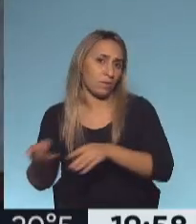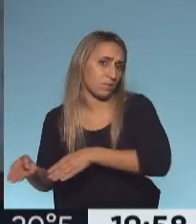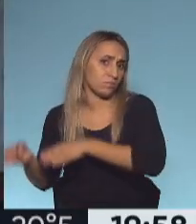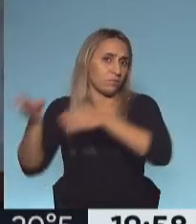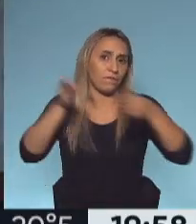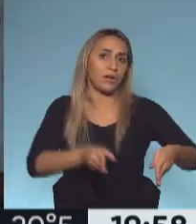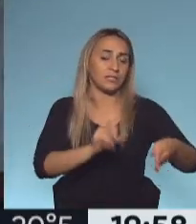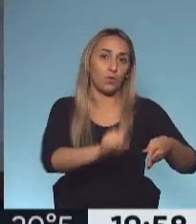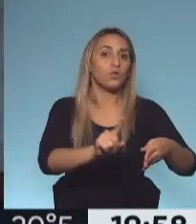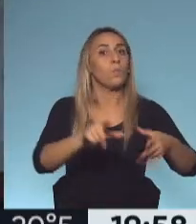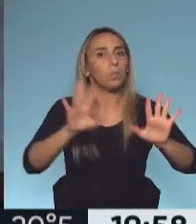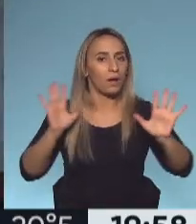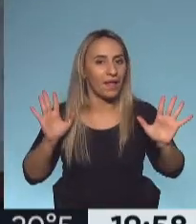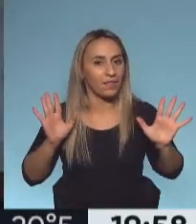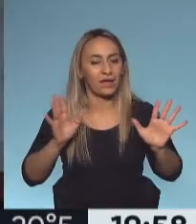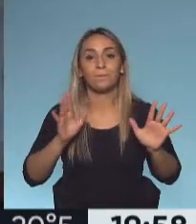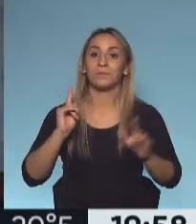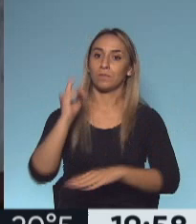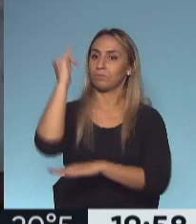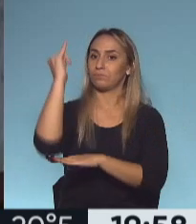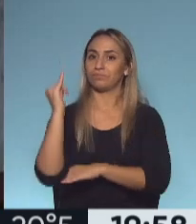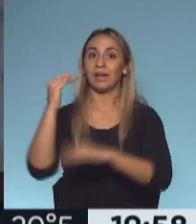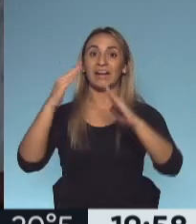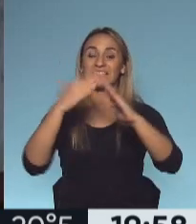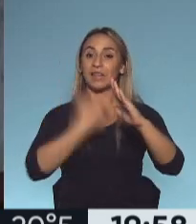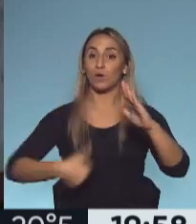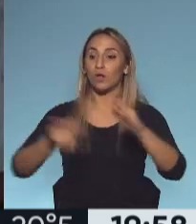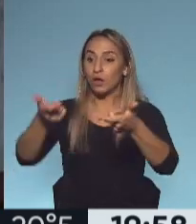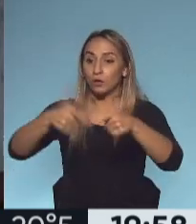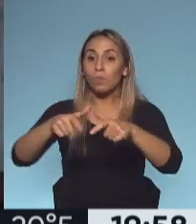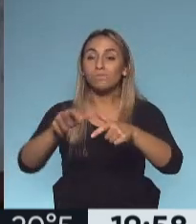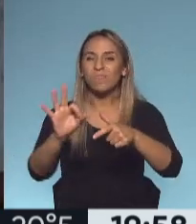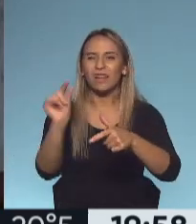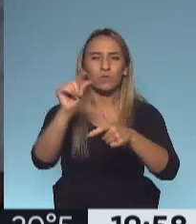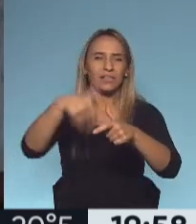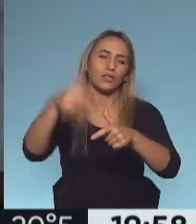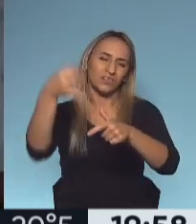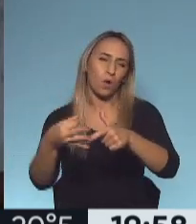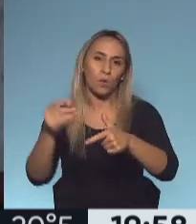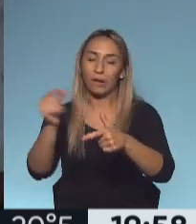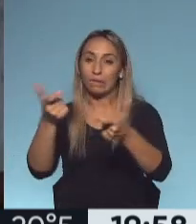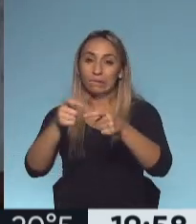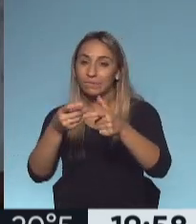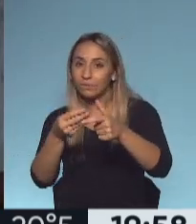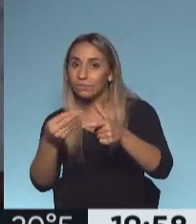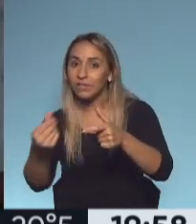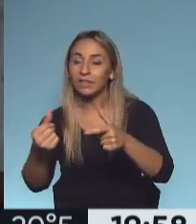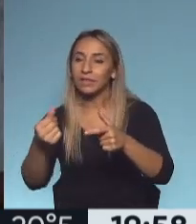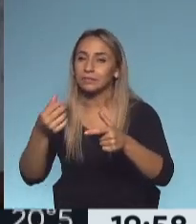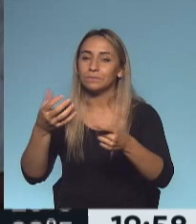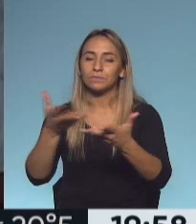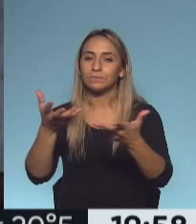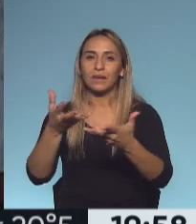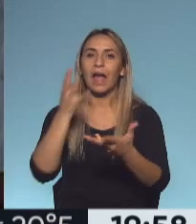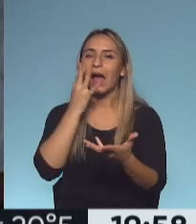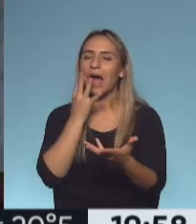un posible retroceso a la fase 1. Allí está nuestro móvil, en Casa de Gobierno. Cuando termine la reunión, quizás en instantes, tendremos algo más